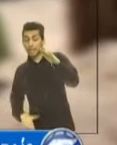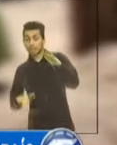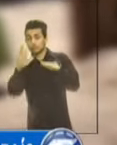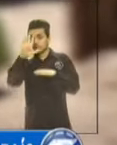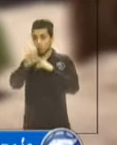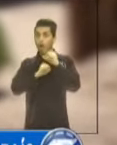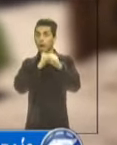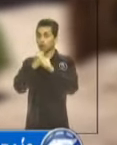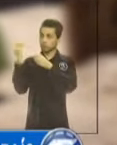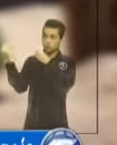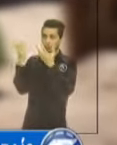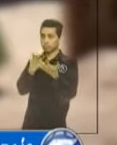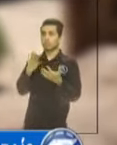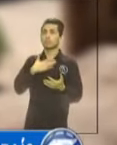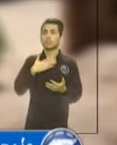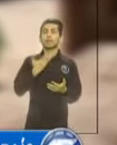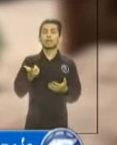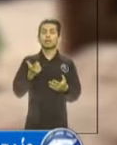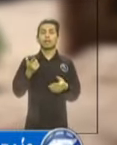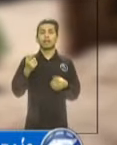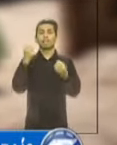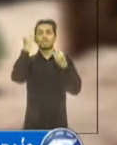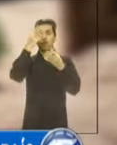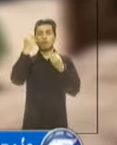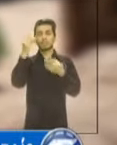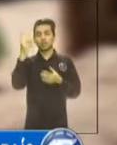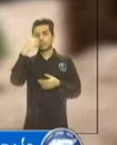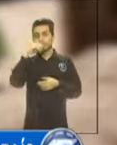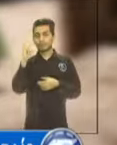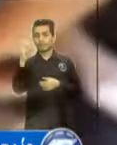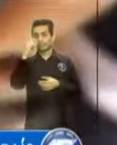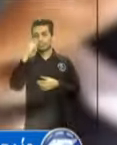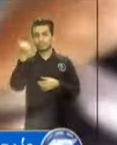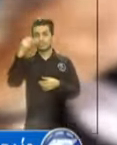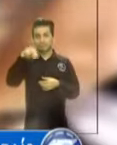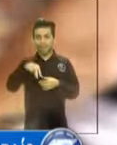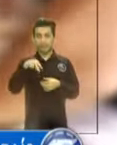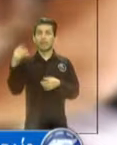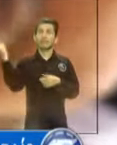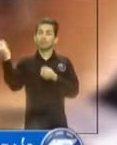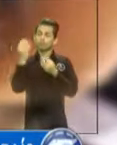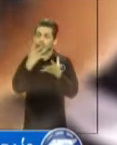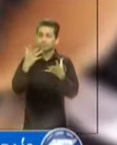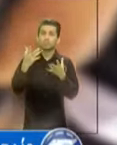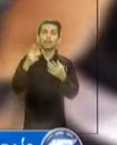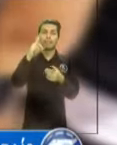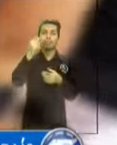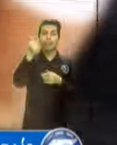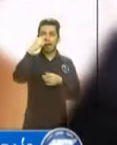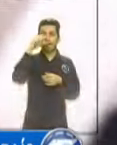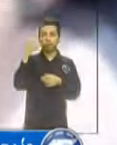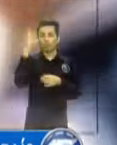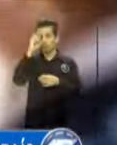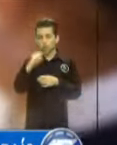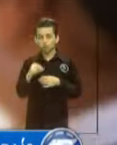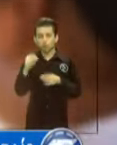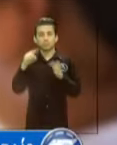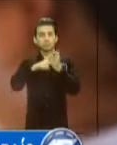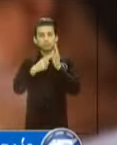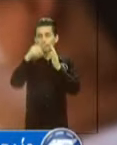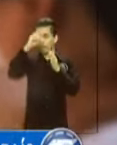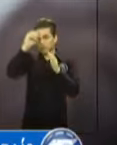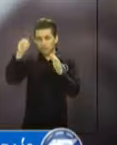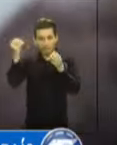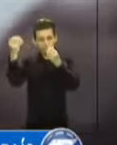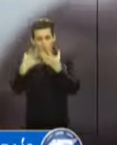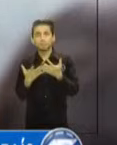Nacional de Seguridad Alimentaria y Nutricional. Estos datos reflejan un incremento del 90.1% de los casos en